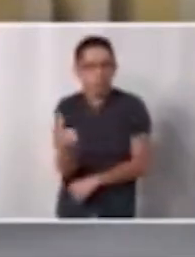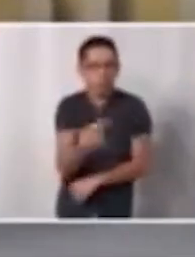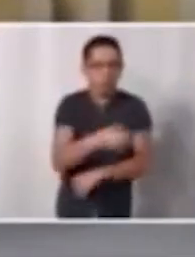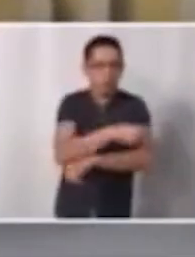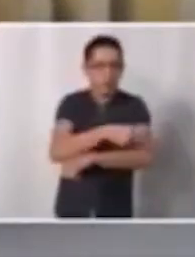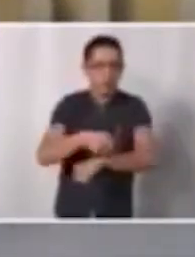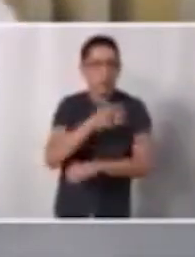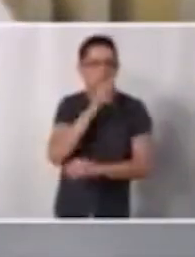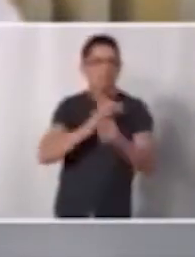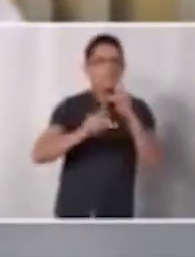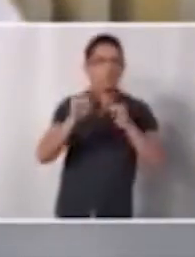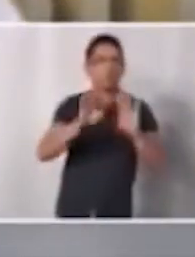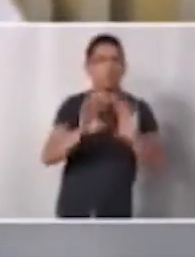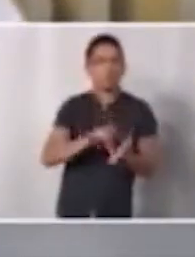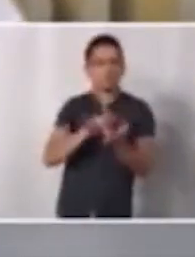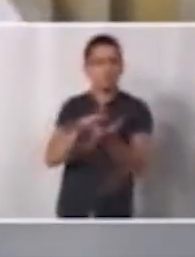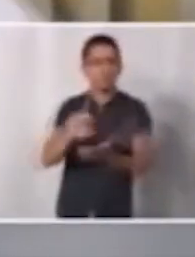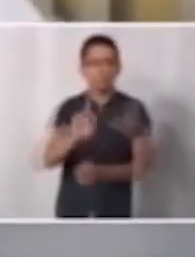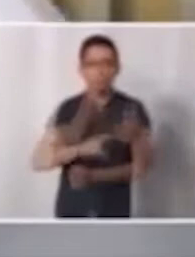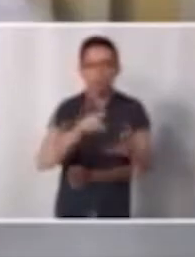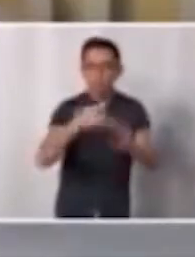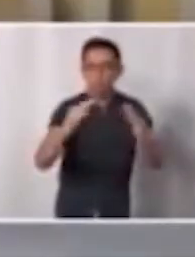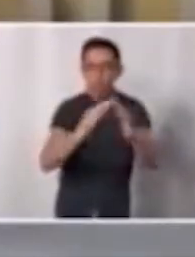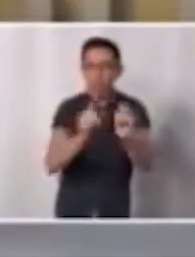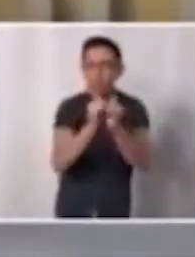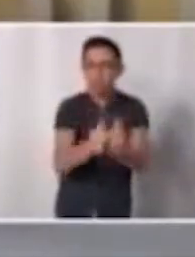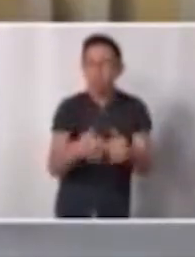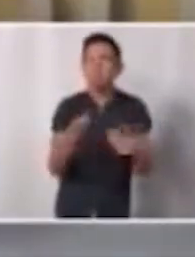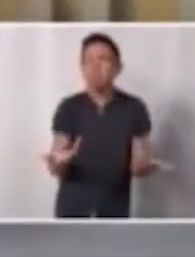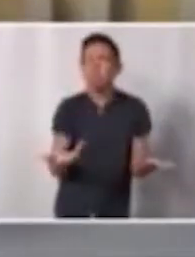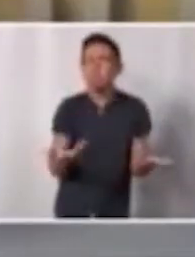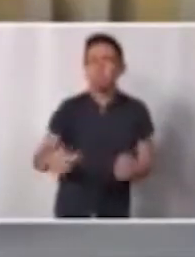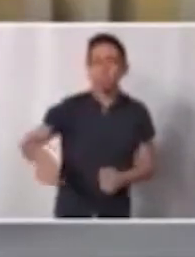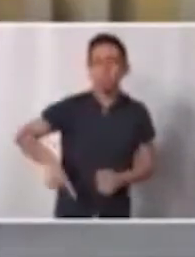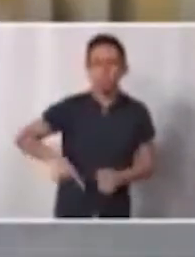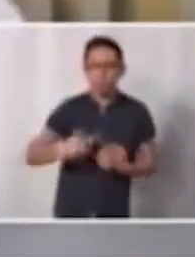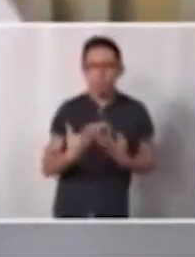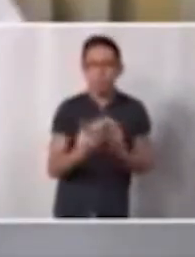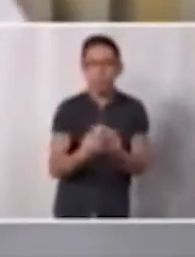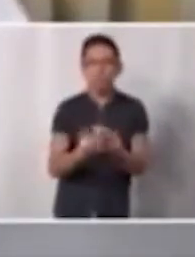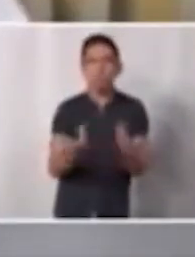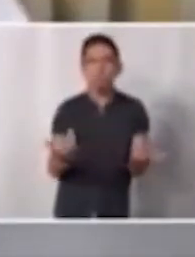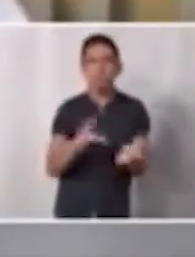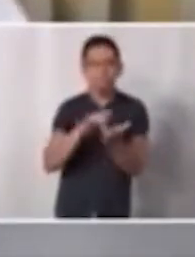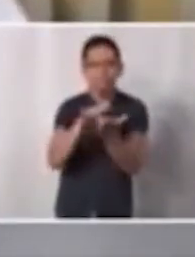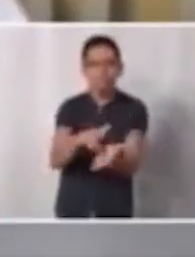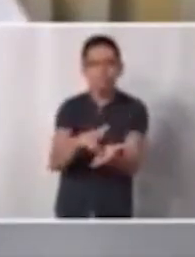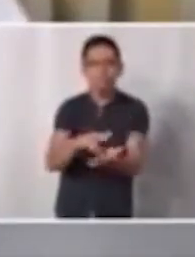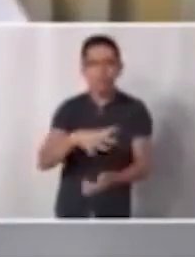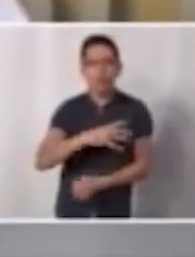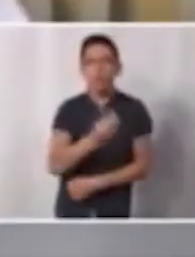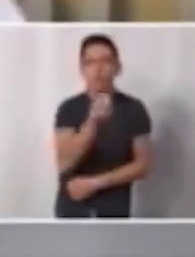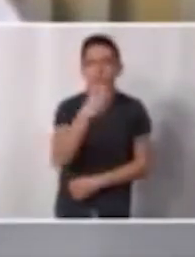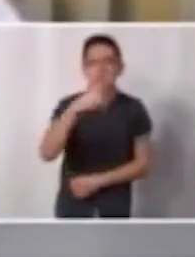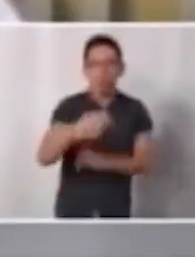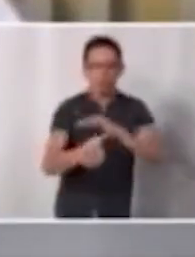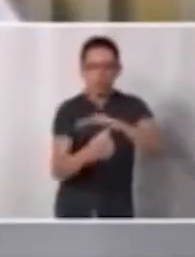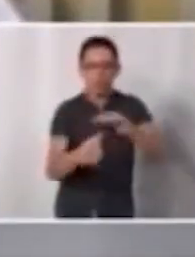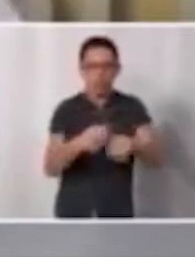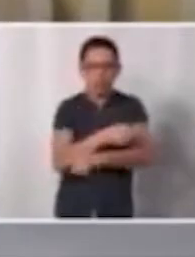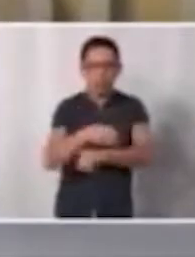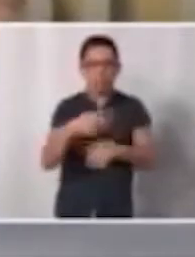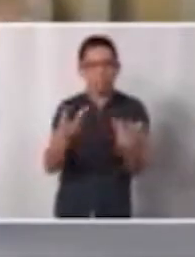más necesitadas. Cuatro. El gobierno estará contigo para que haya comida en la mesa familiar.